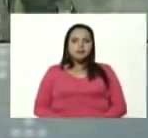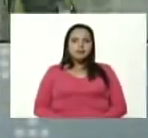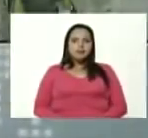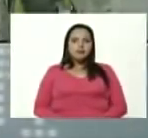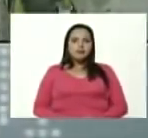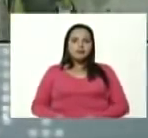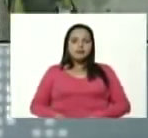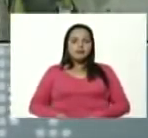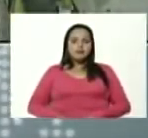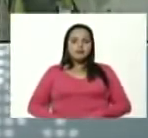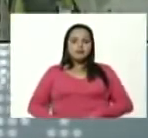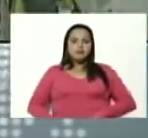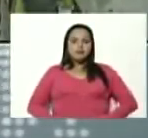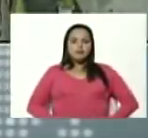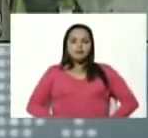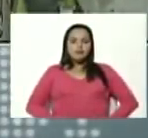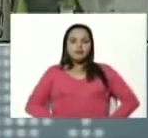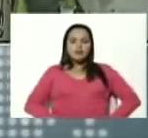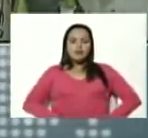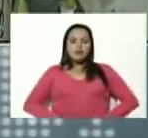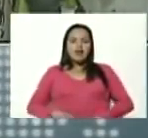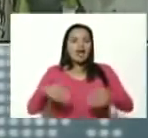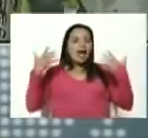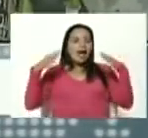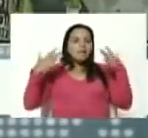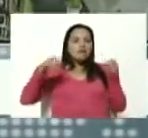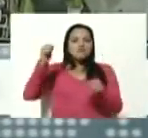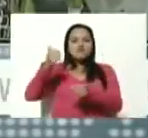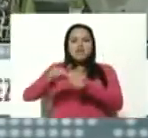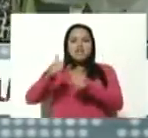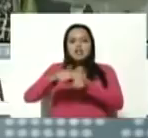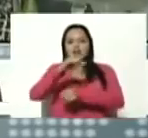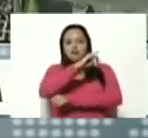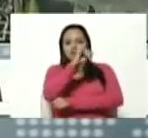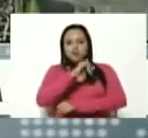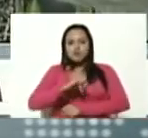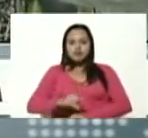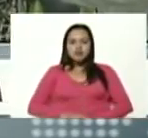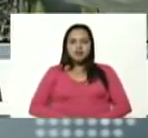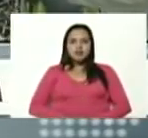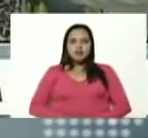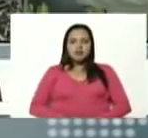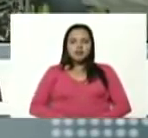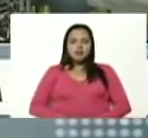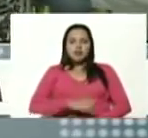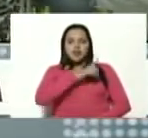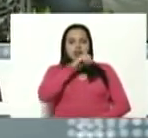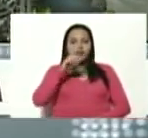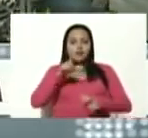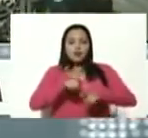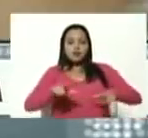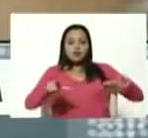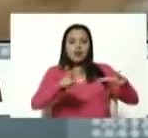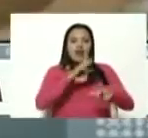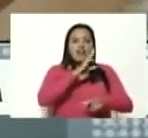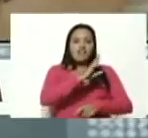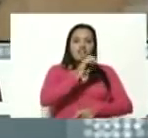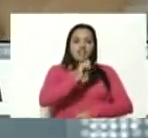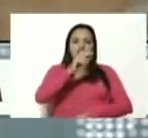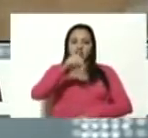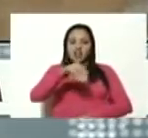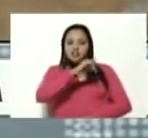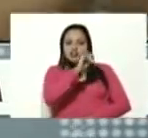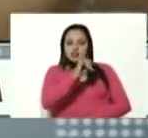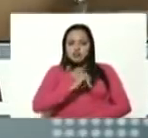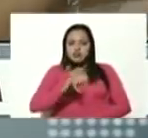No, un aplauso a Maracaibo y Zulia. Ahí en la sede de Banzulia han establecido todas